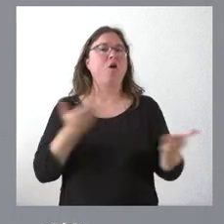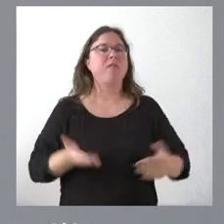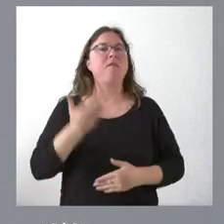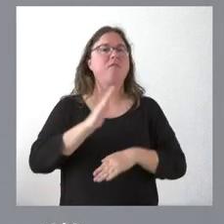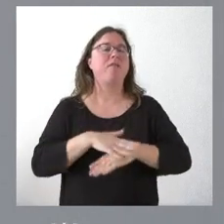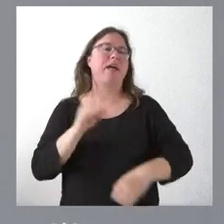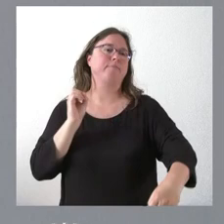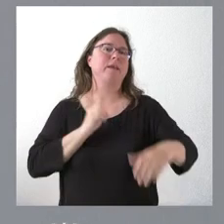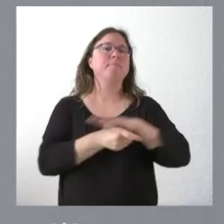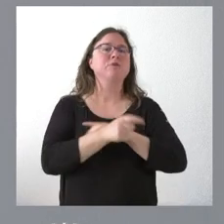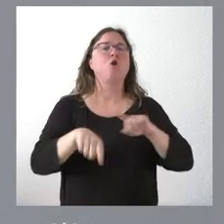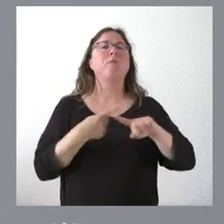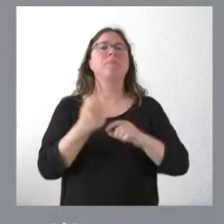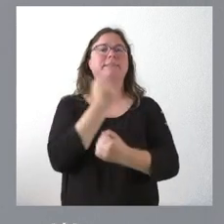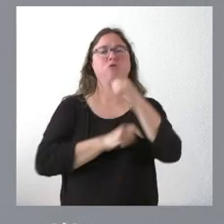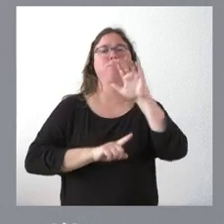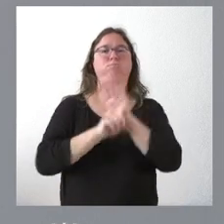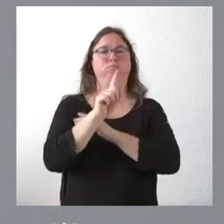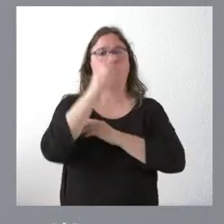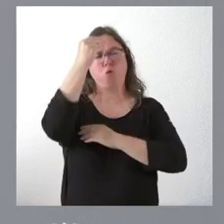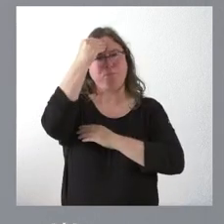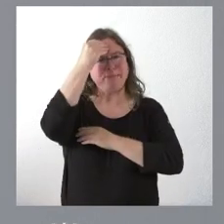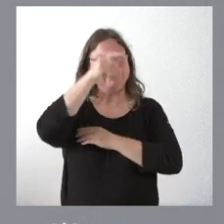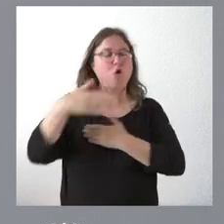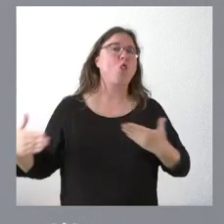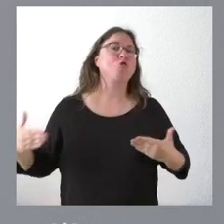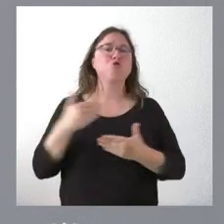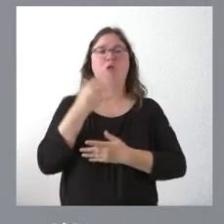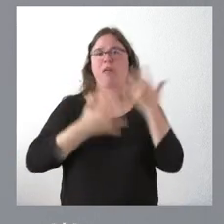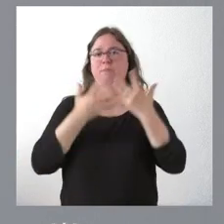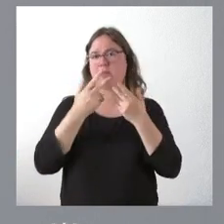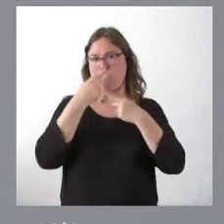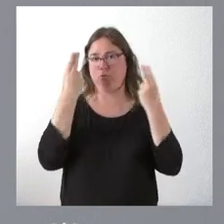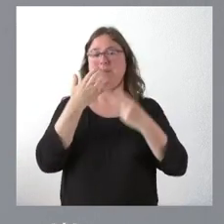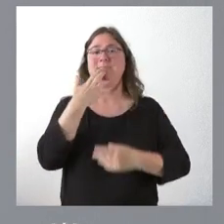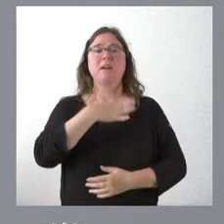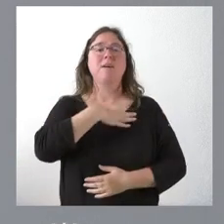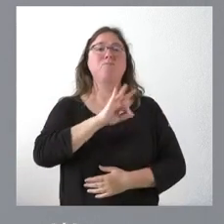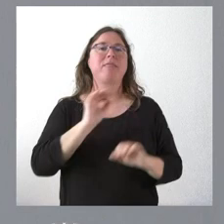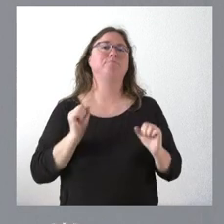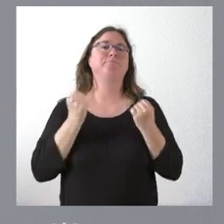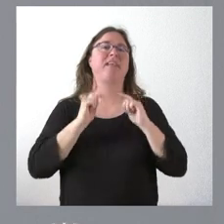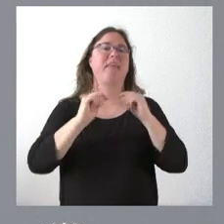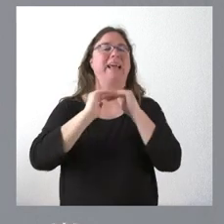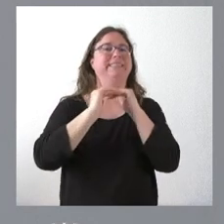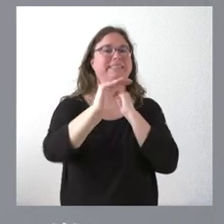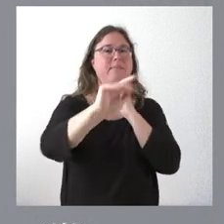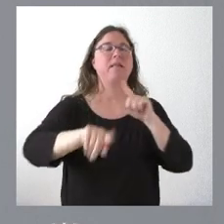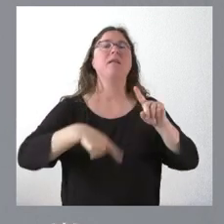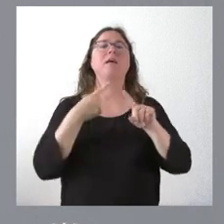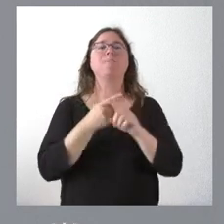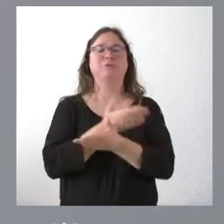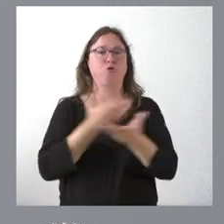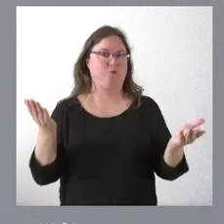crecimiento económico. Yo creo que todas las administraciones públicas, en la medida de nuestras posibilidades, tenemos que favorecer la estabilidad y tenemos que favorecer la